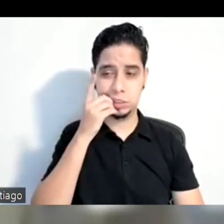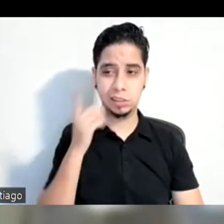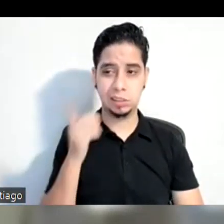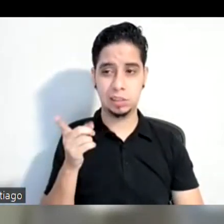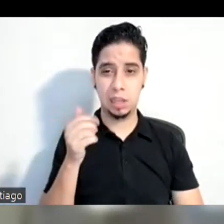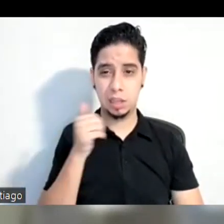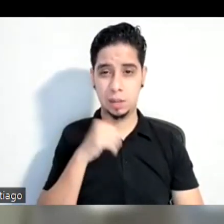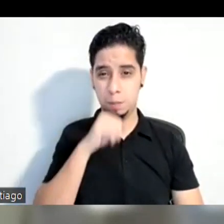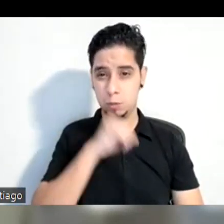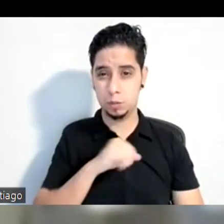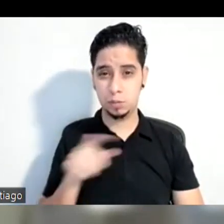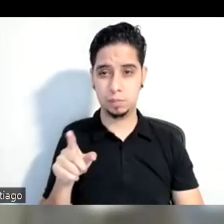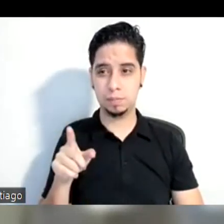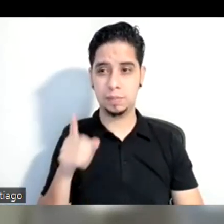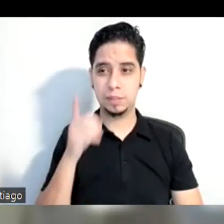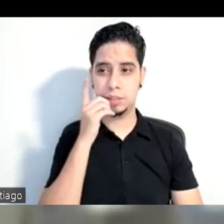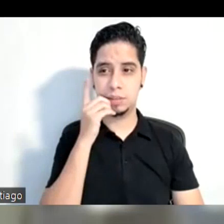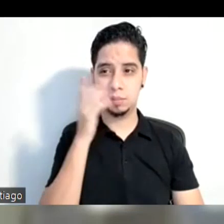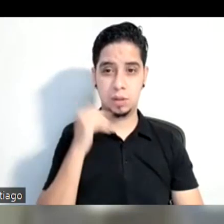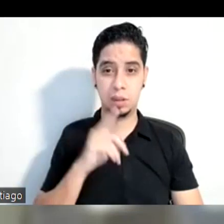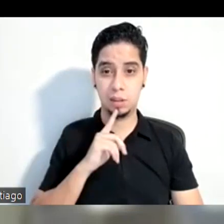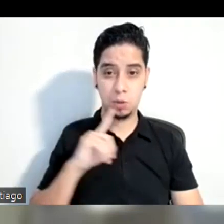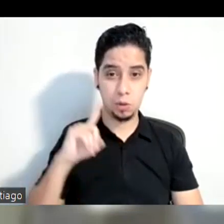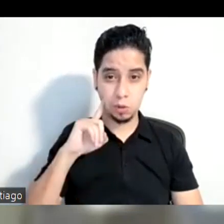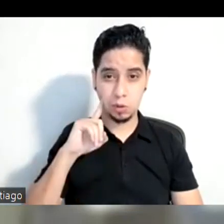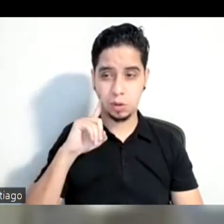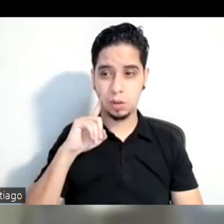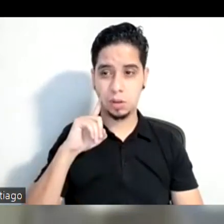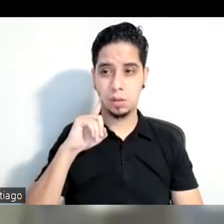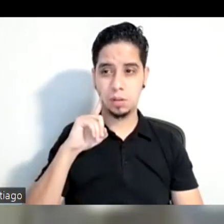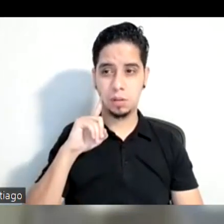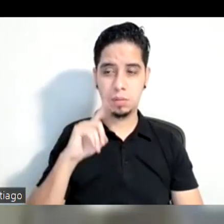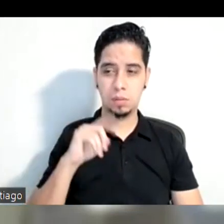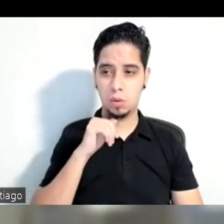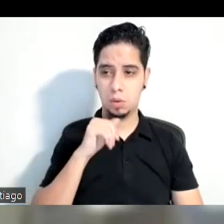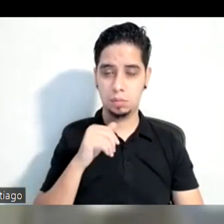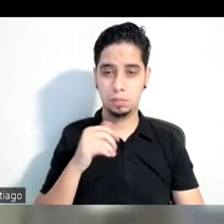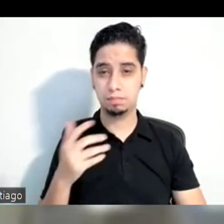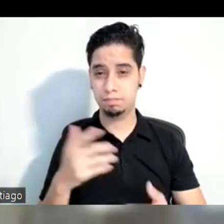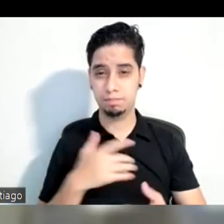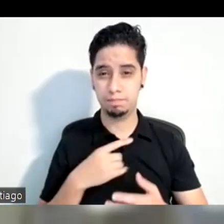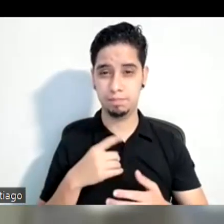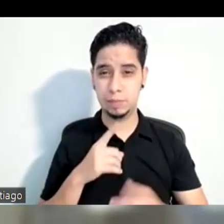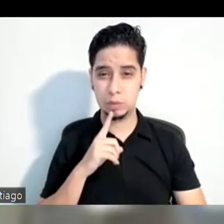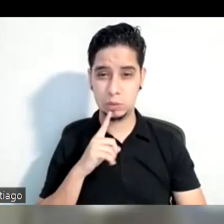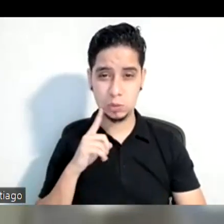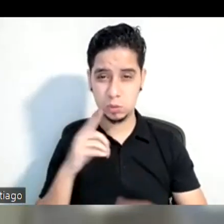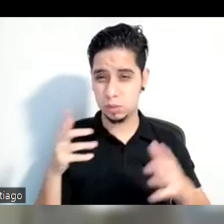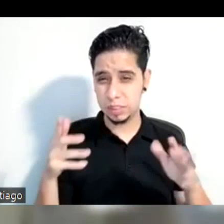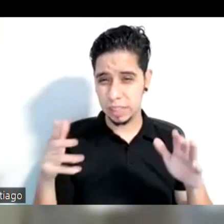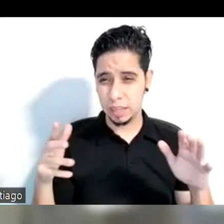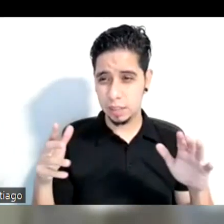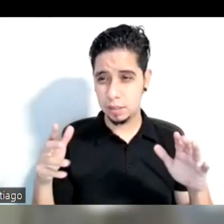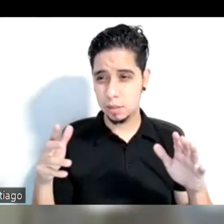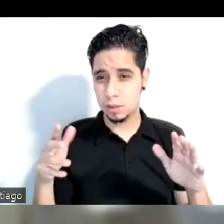le encantaba ir al dentista porque él era sordo. Ajá. Y no era porque simplemente a ella le gustaba, porque era, ¿verdad?, en este caso